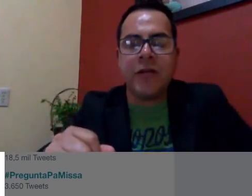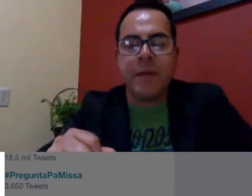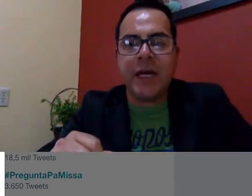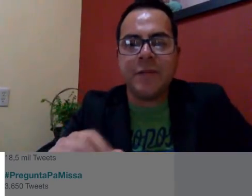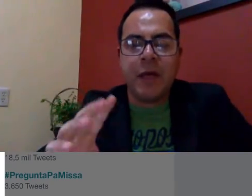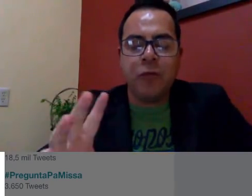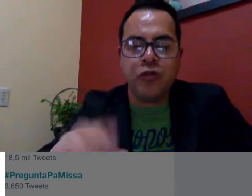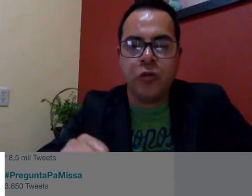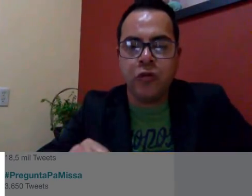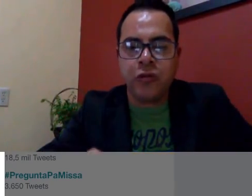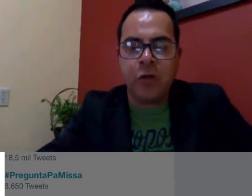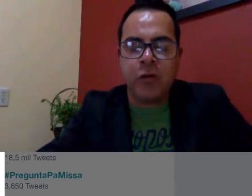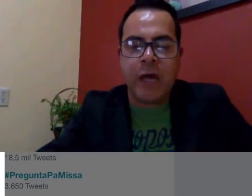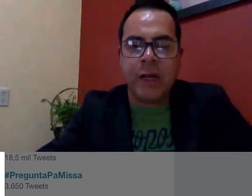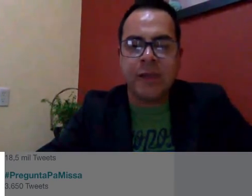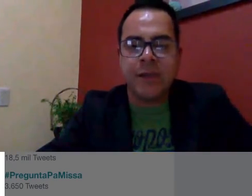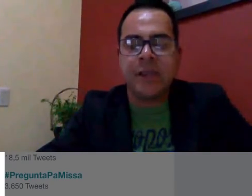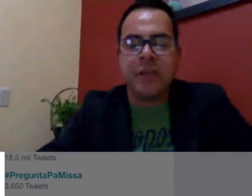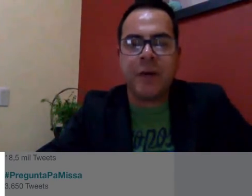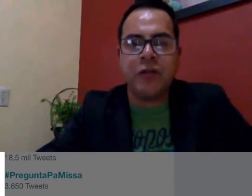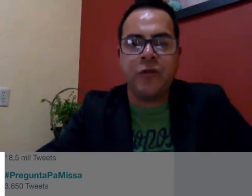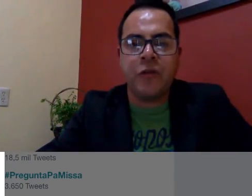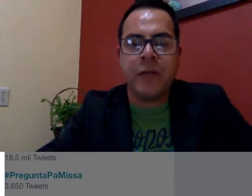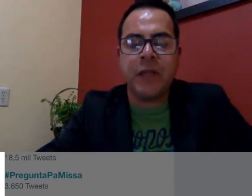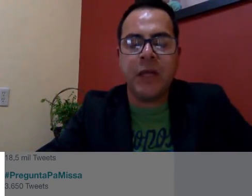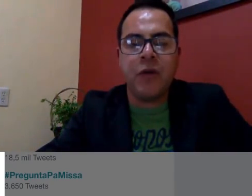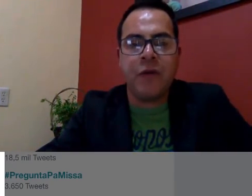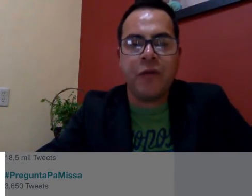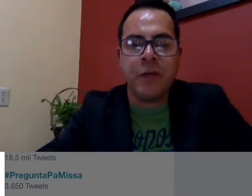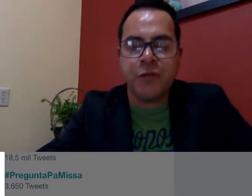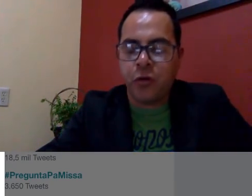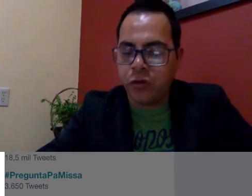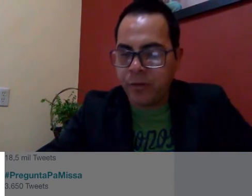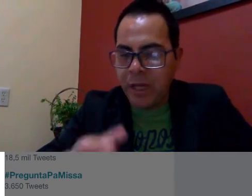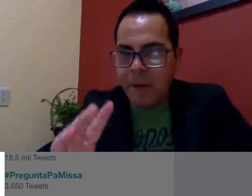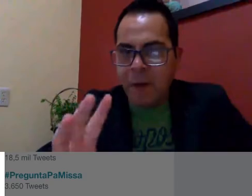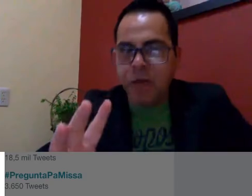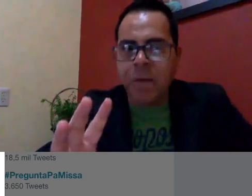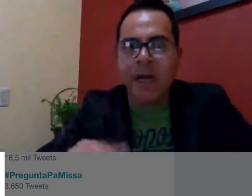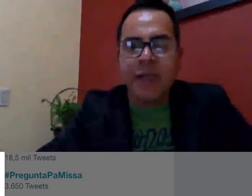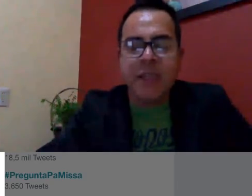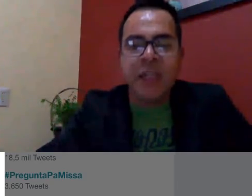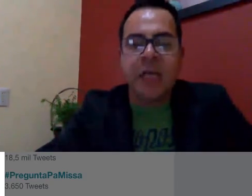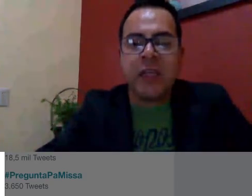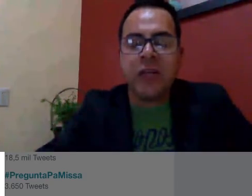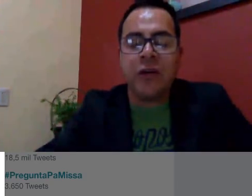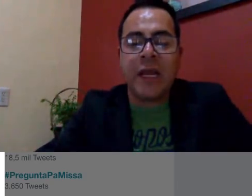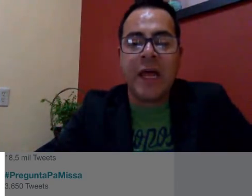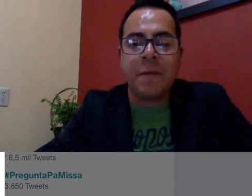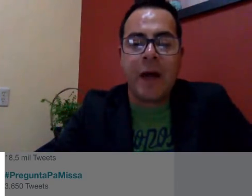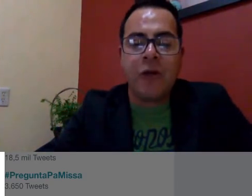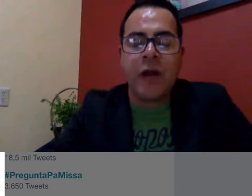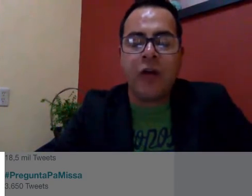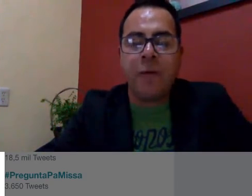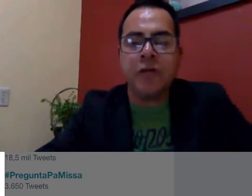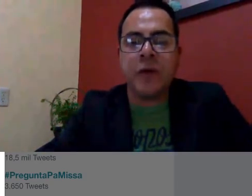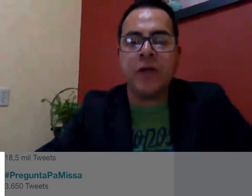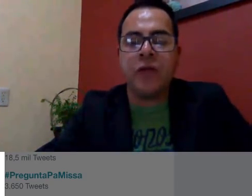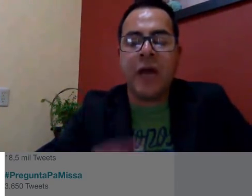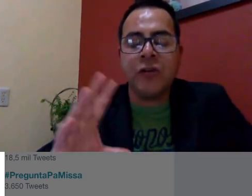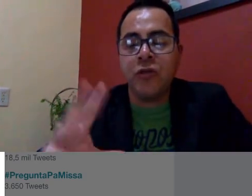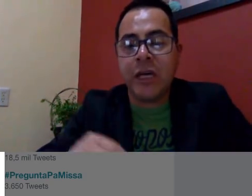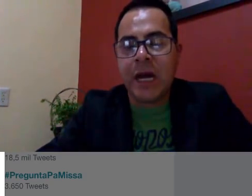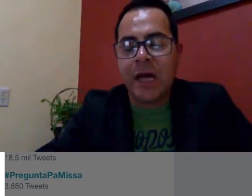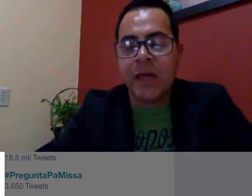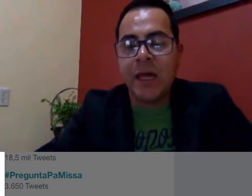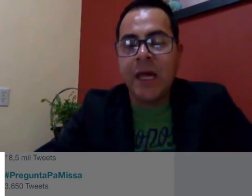Hola, ¿qué tal amigos, amigas? Me da mucho gusto saludarles desde este espacio informativo, La Forma es Fondo. Vamos a hablar de este teatrito que le armaron a López